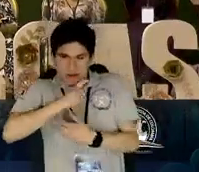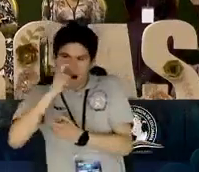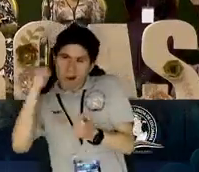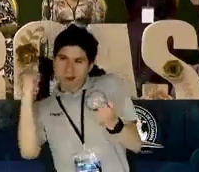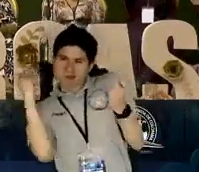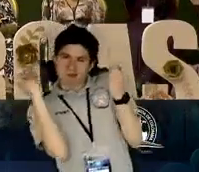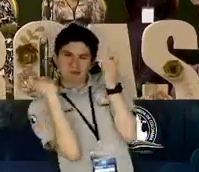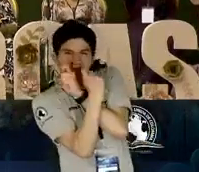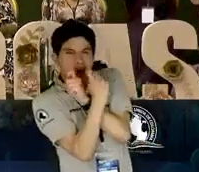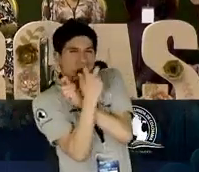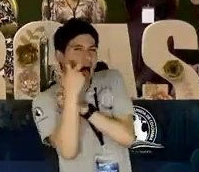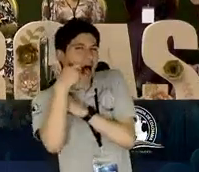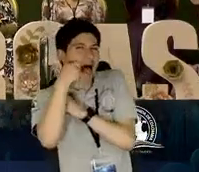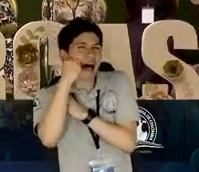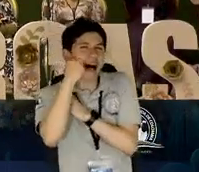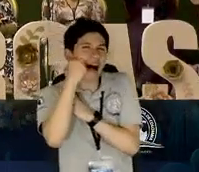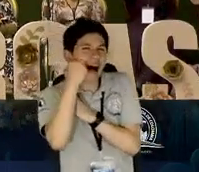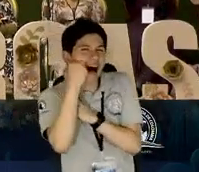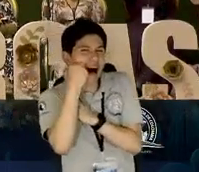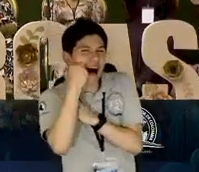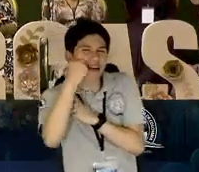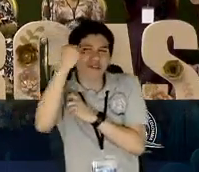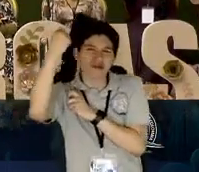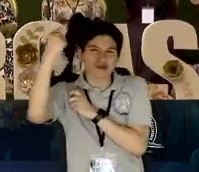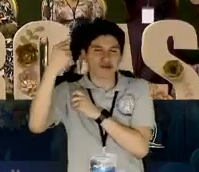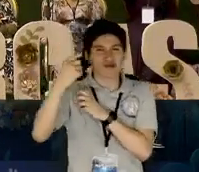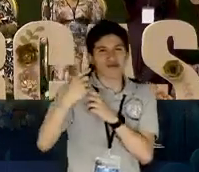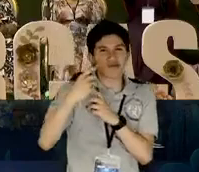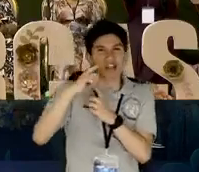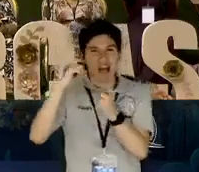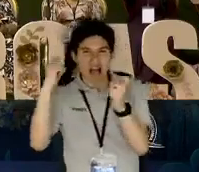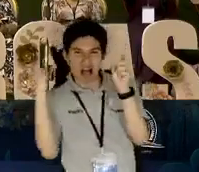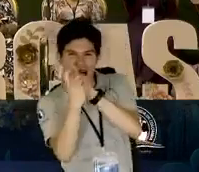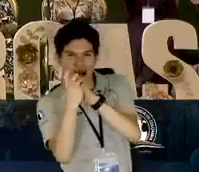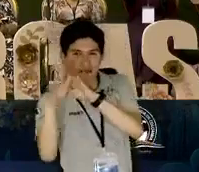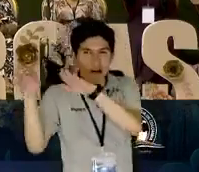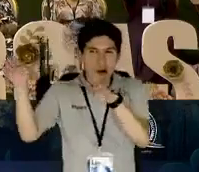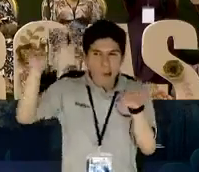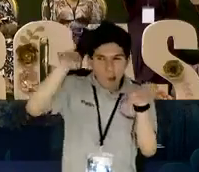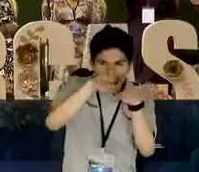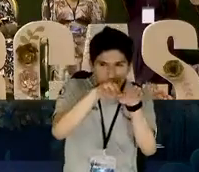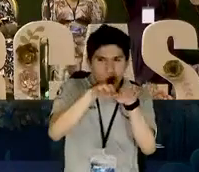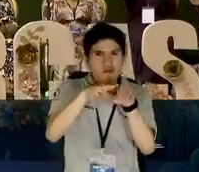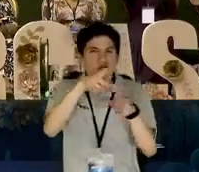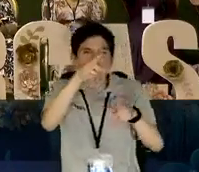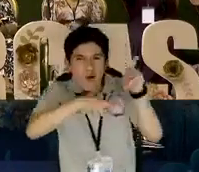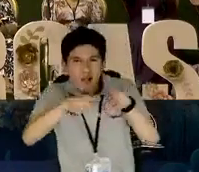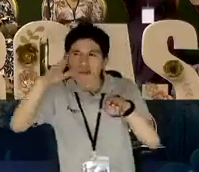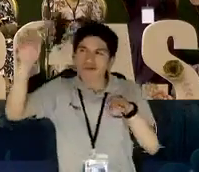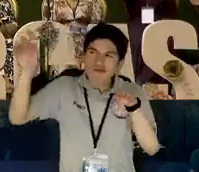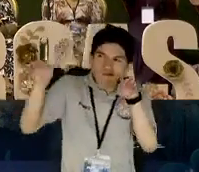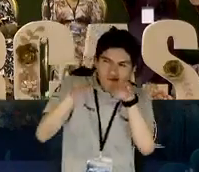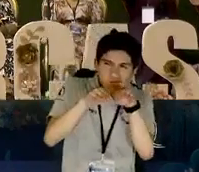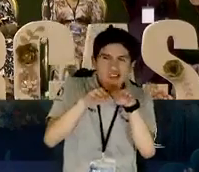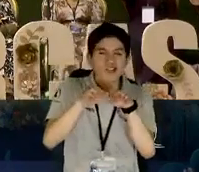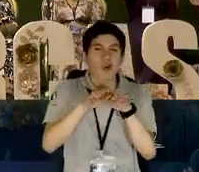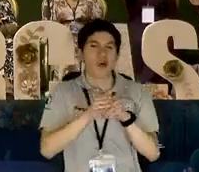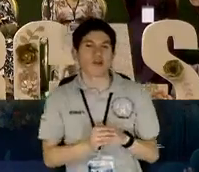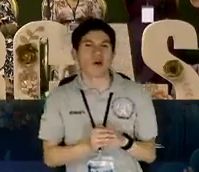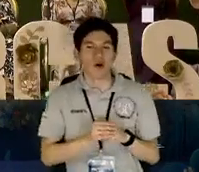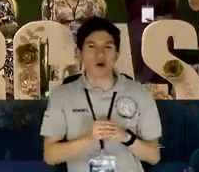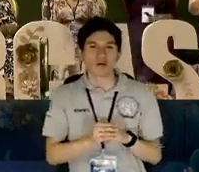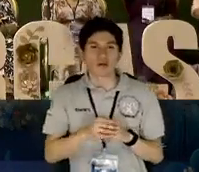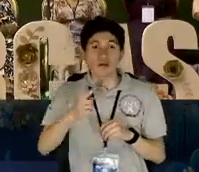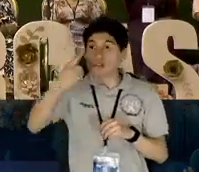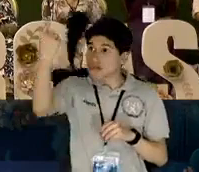tomando forma de siervo, hecho semejante a los hombres, y estando en la condición de hombre,